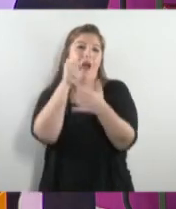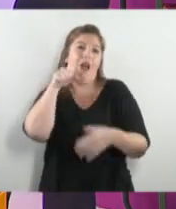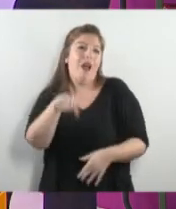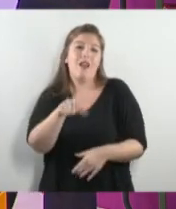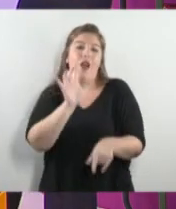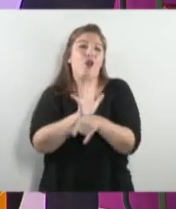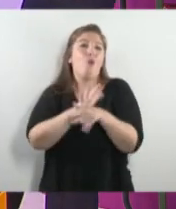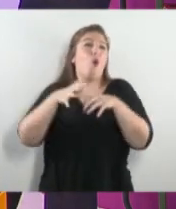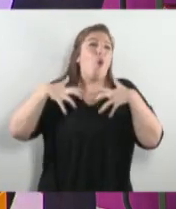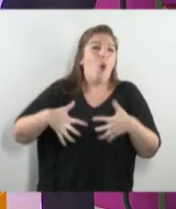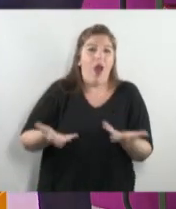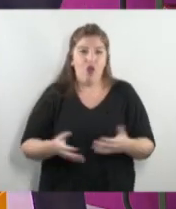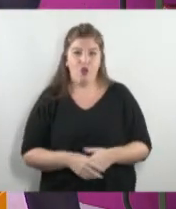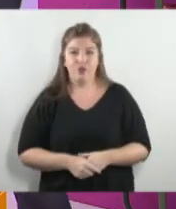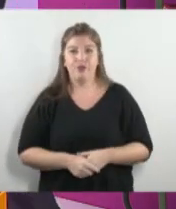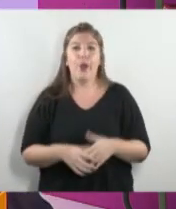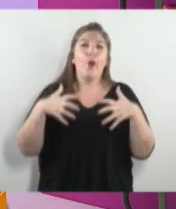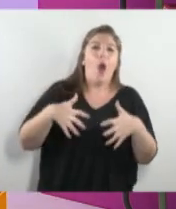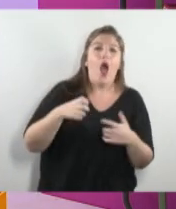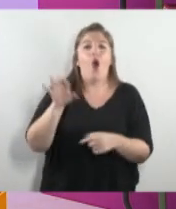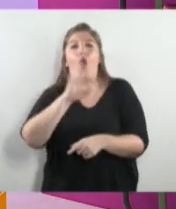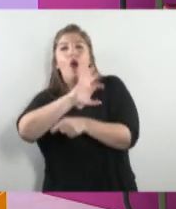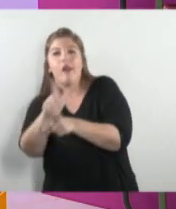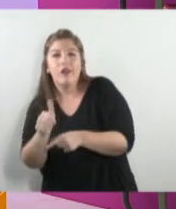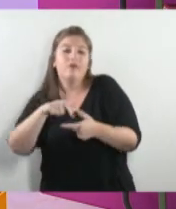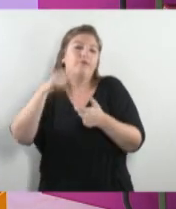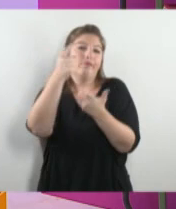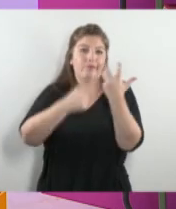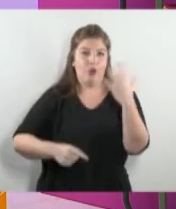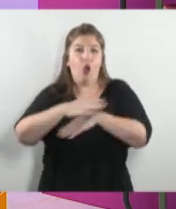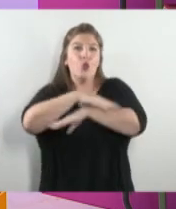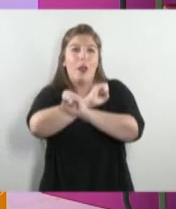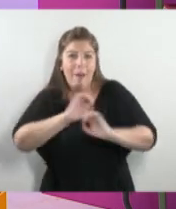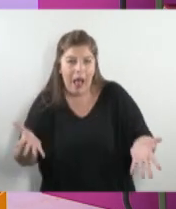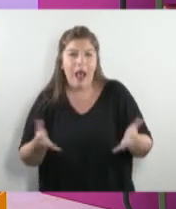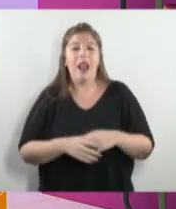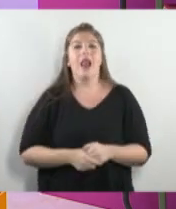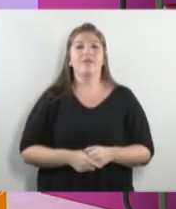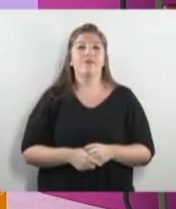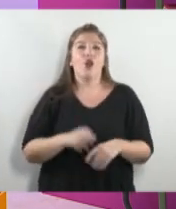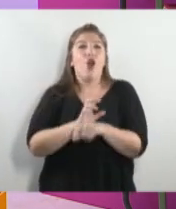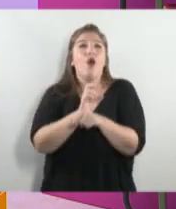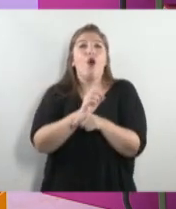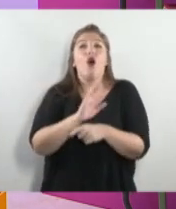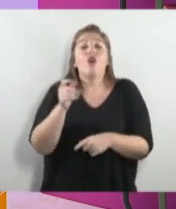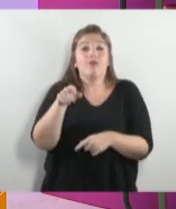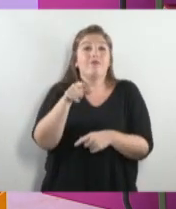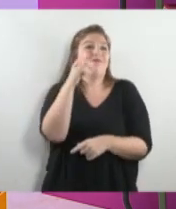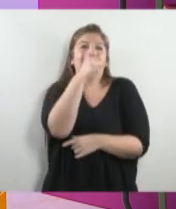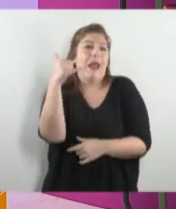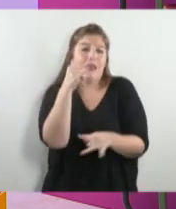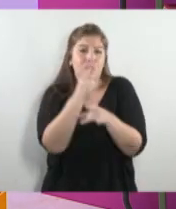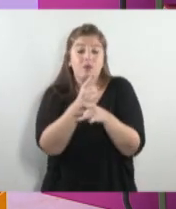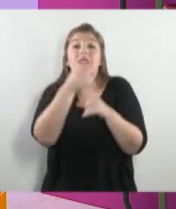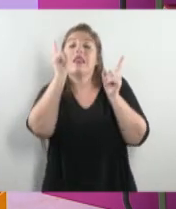el vago, ¿no? Claro, el vago, el delincuente, el malhechor. Claro, uh-huh. Esa doble condición también. También con